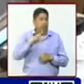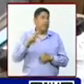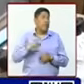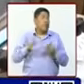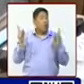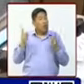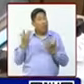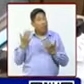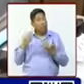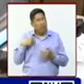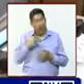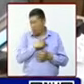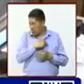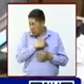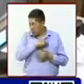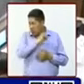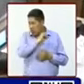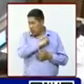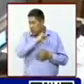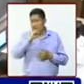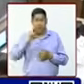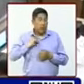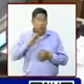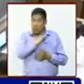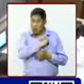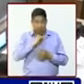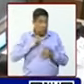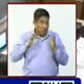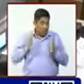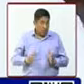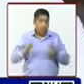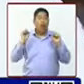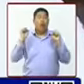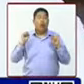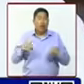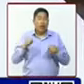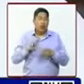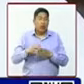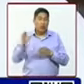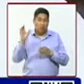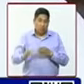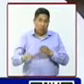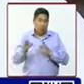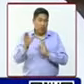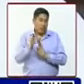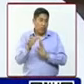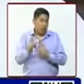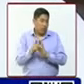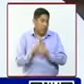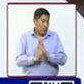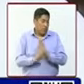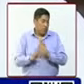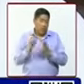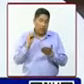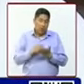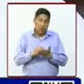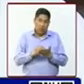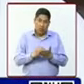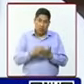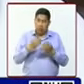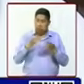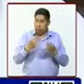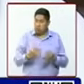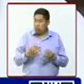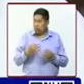los senadores podamos cumplir la Constitución de ratificar como señala. No